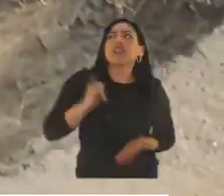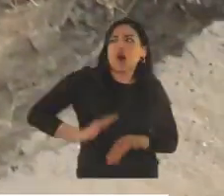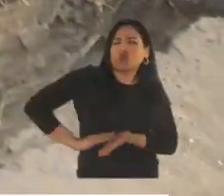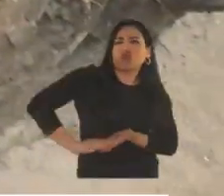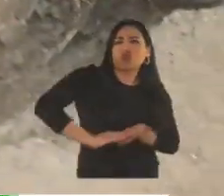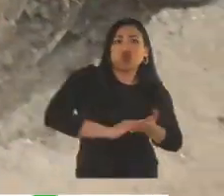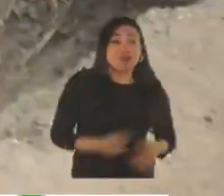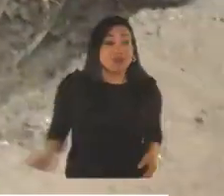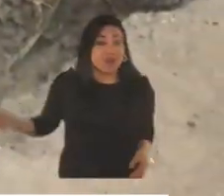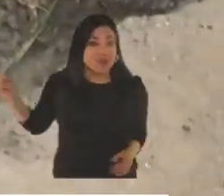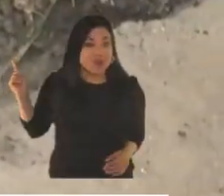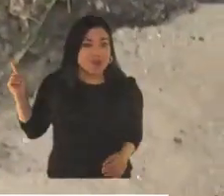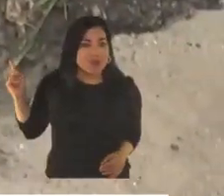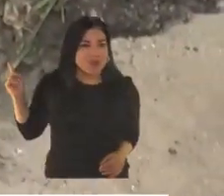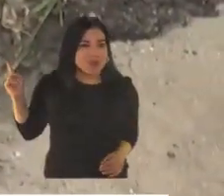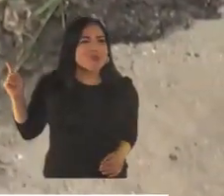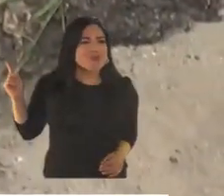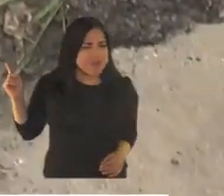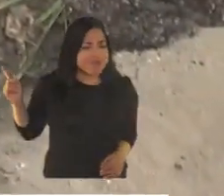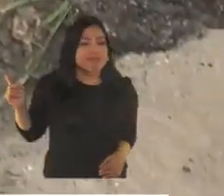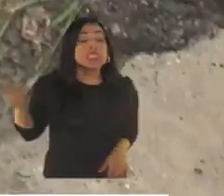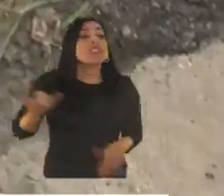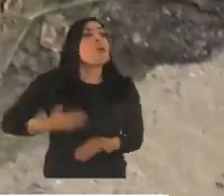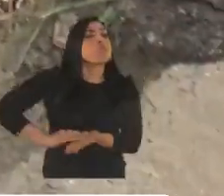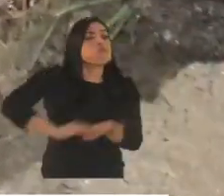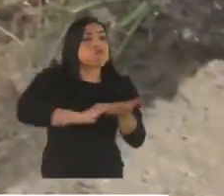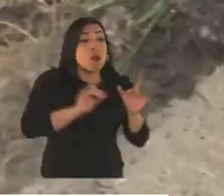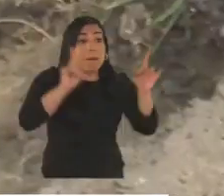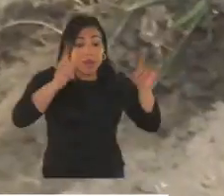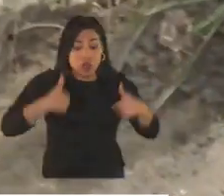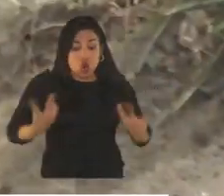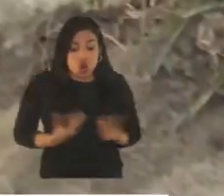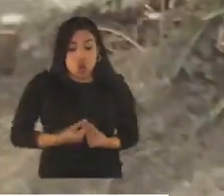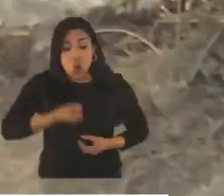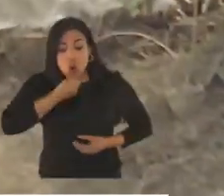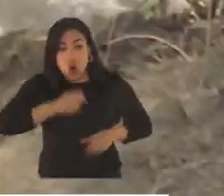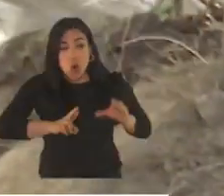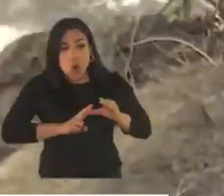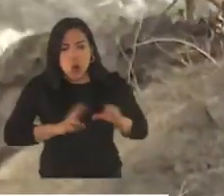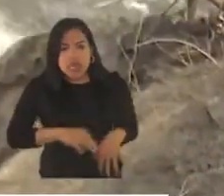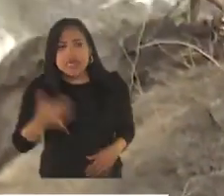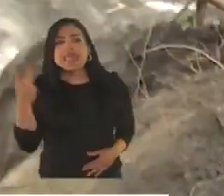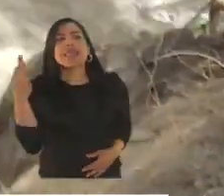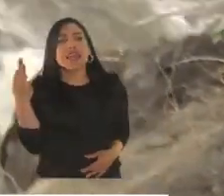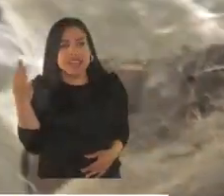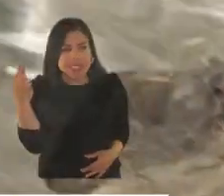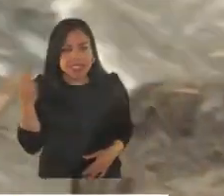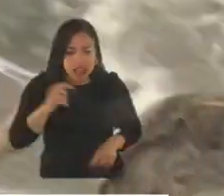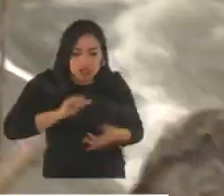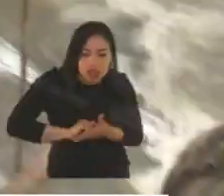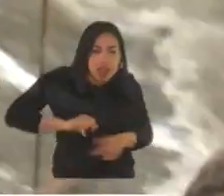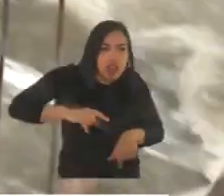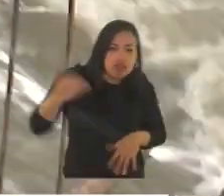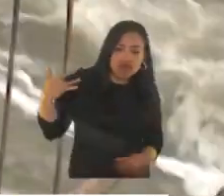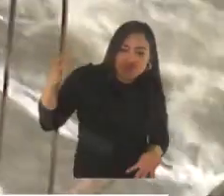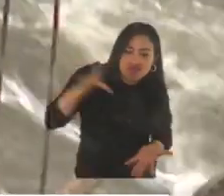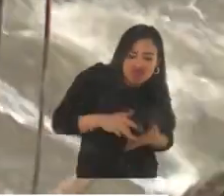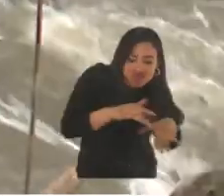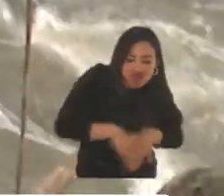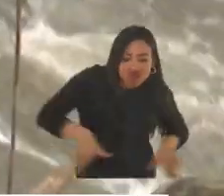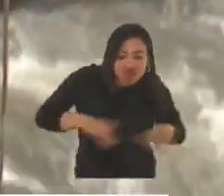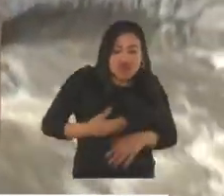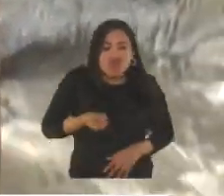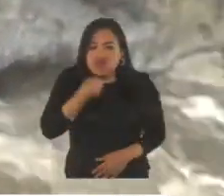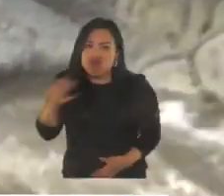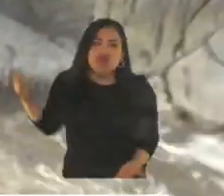que ustedes están viendo. Y también tengo que decir que nosotros hemos sido testigos durante varias horas desde que llegamos hasta este